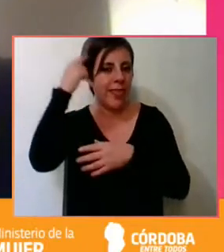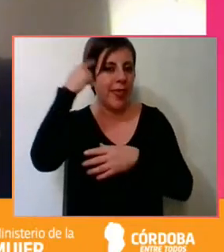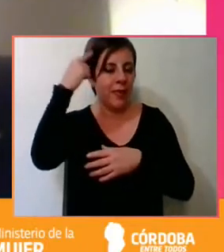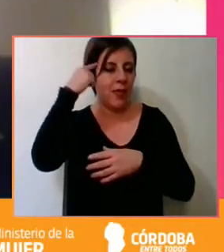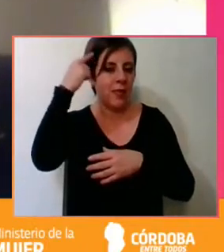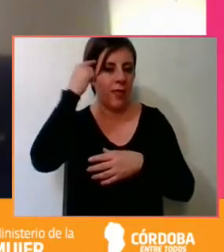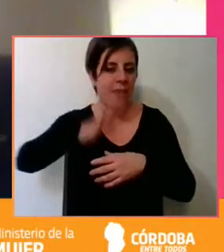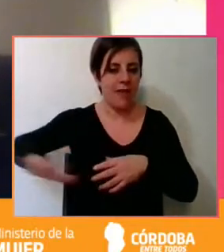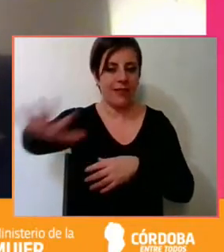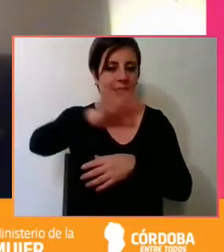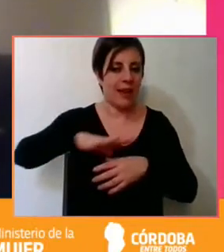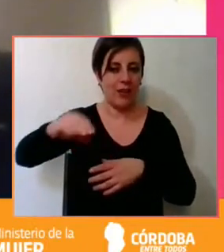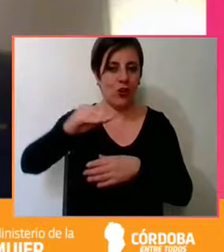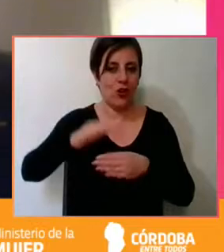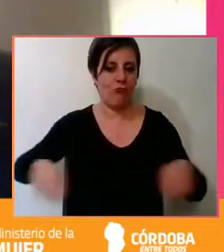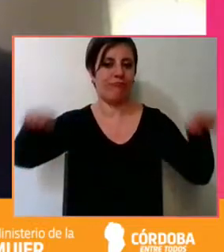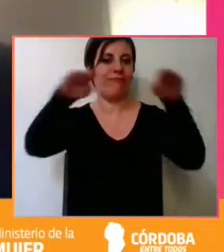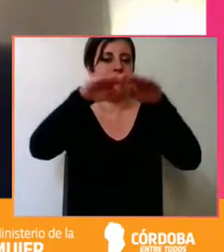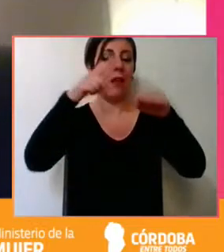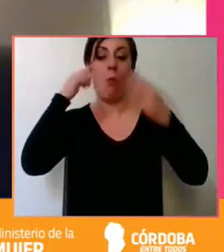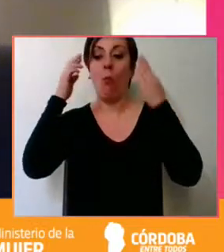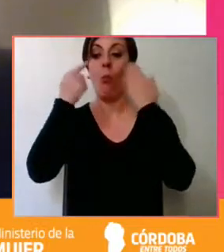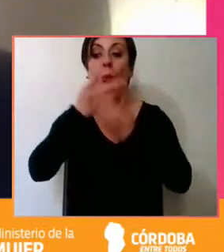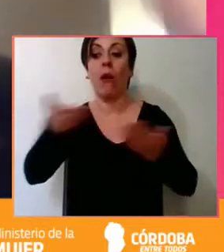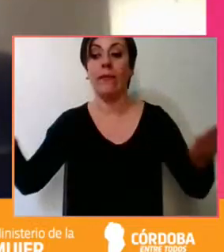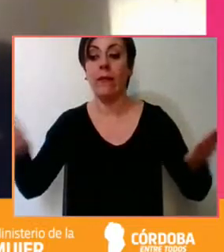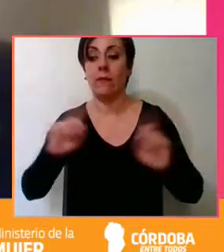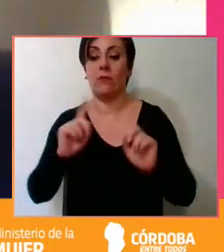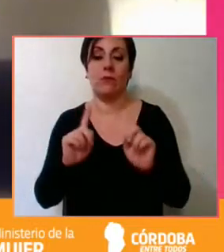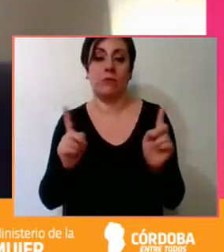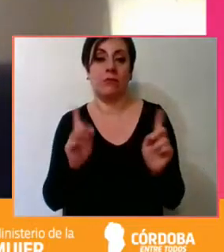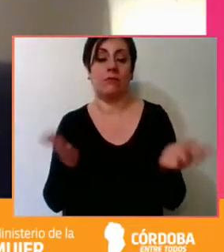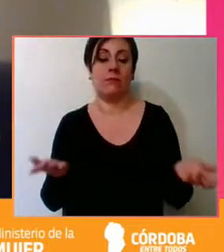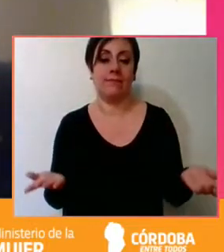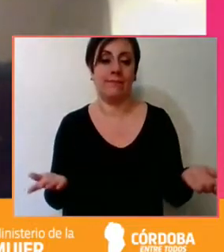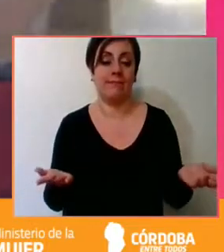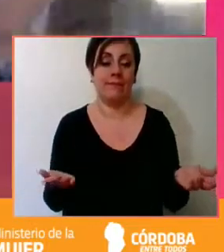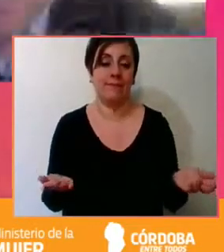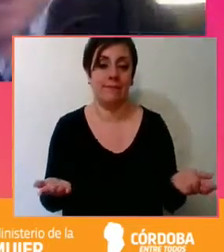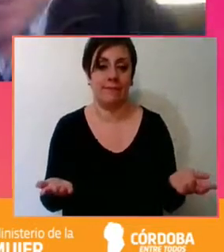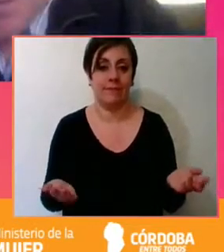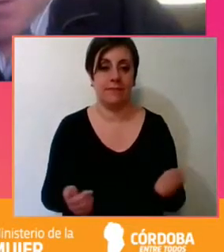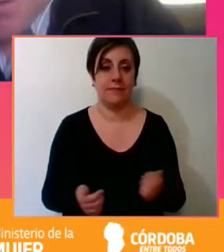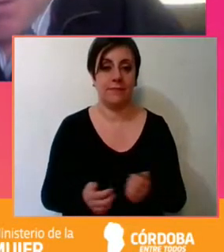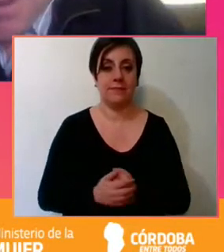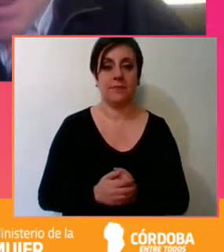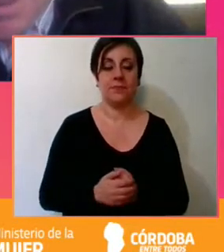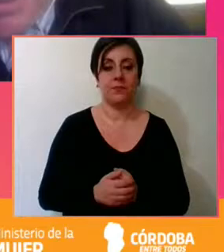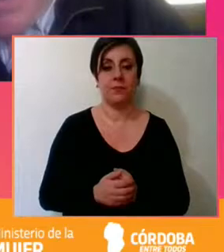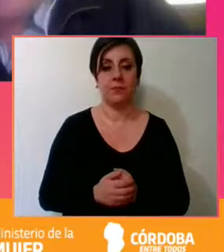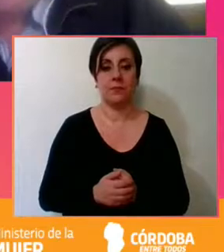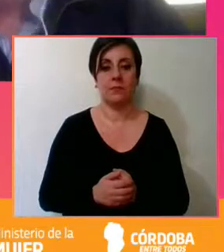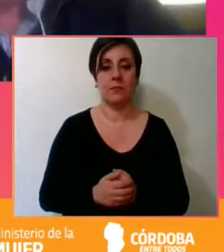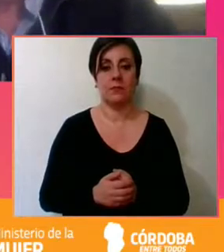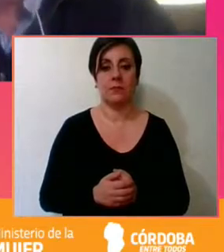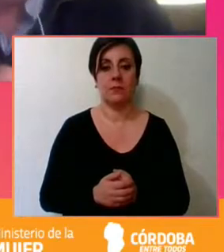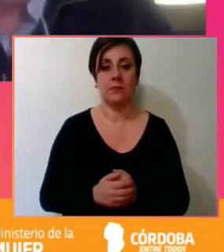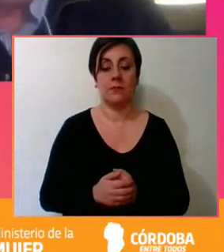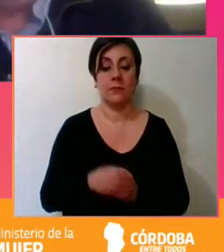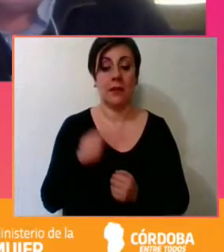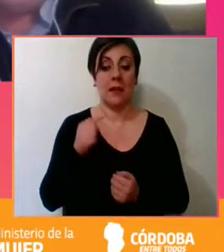los territorios, que se producen en nuestros municipios, en todos los municipios, diría yo. Y desde el punto de